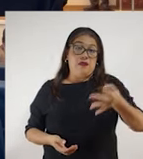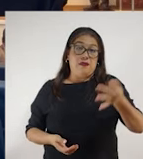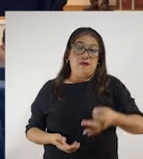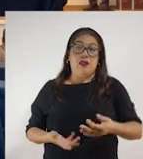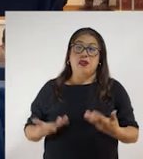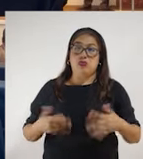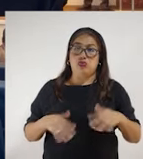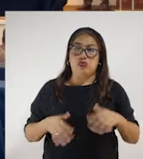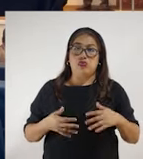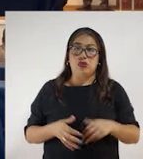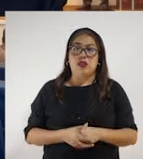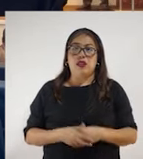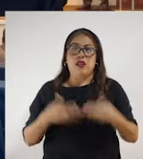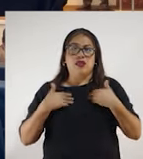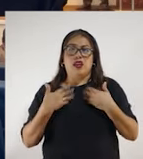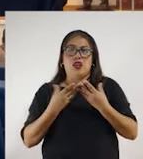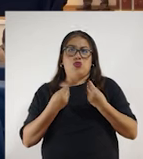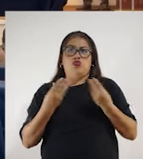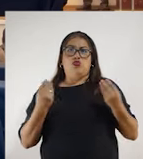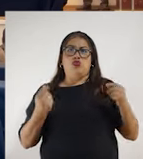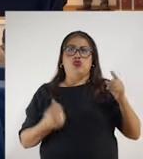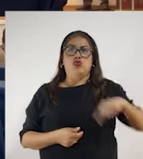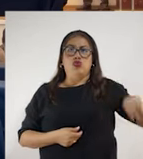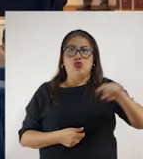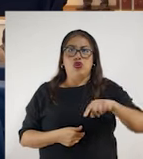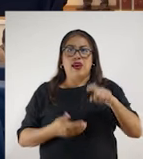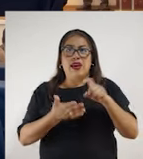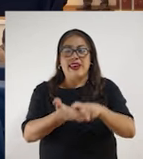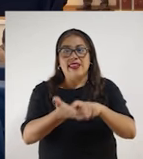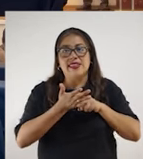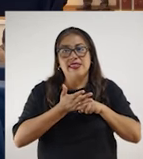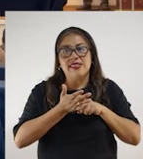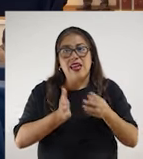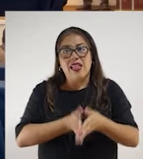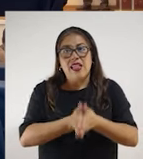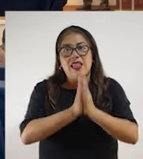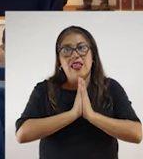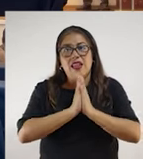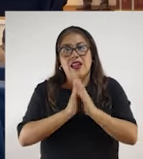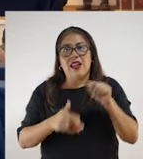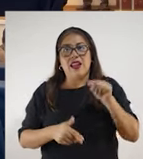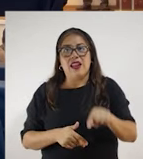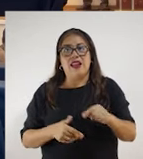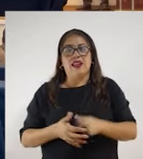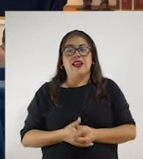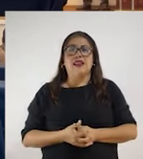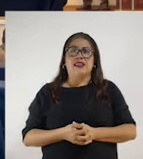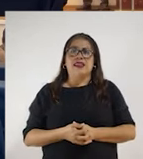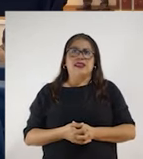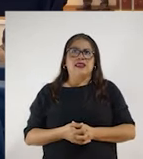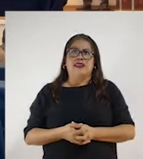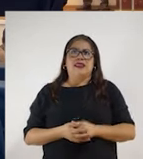realmente tienen todo el justo derecho de exigir y demandar todo lo que han dicho ese día en la sala.